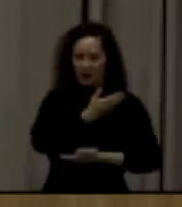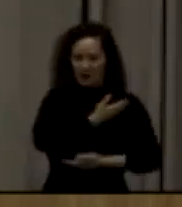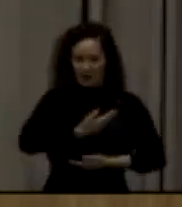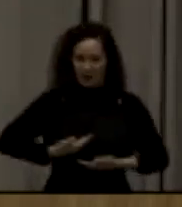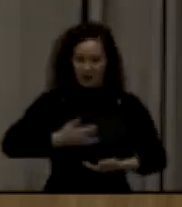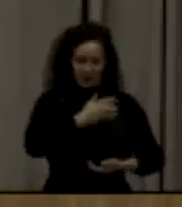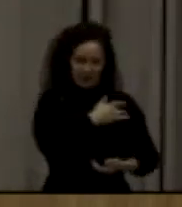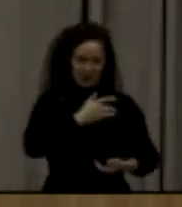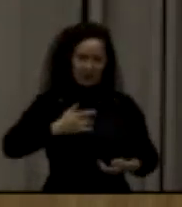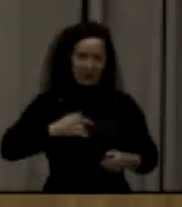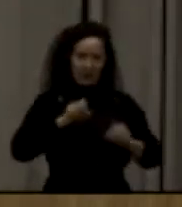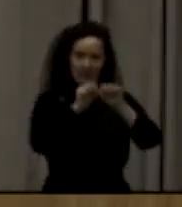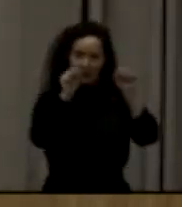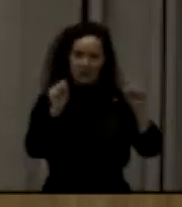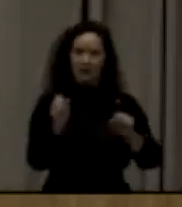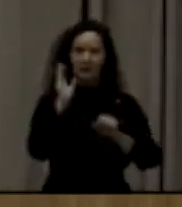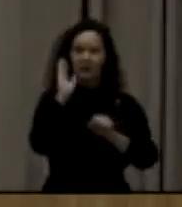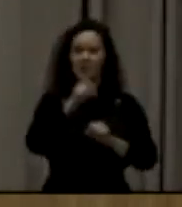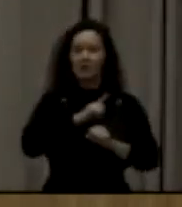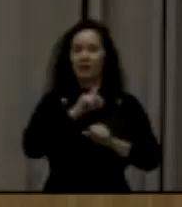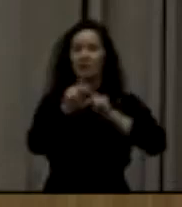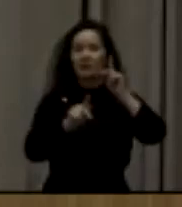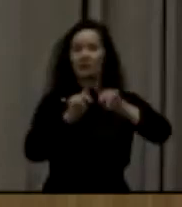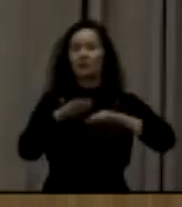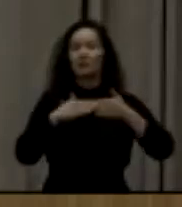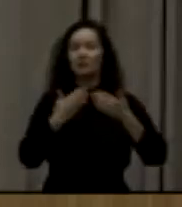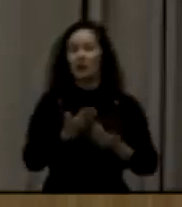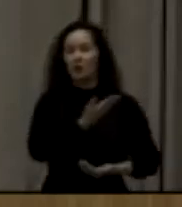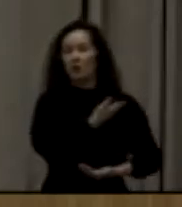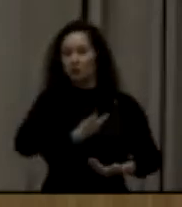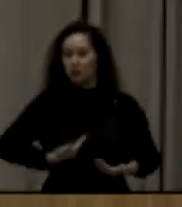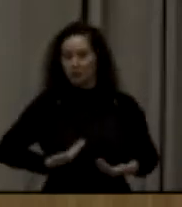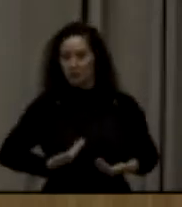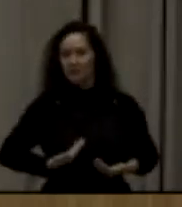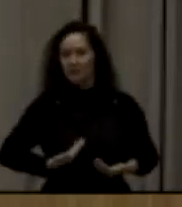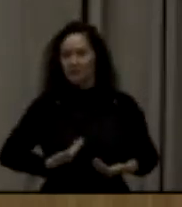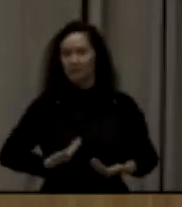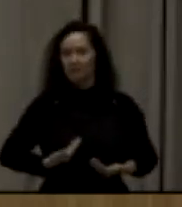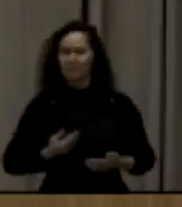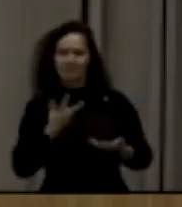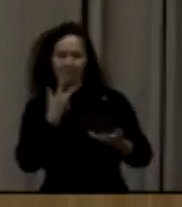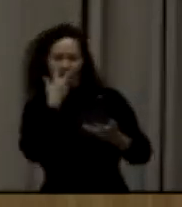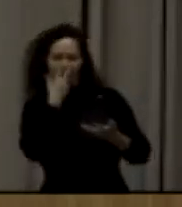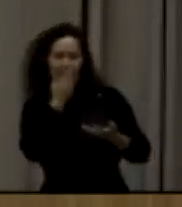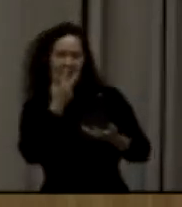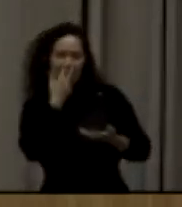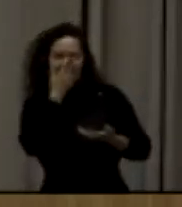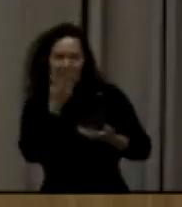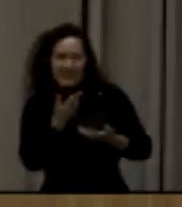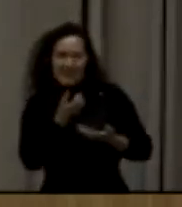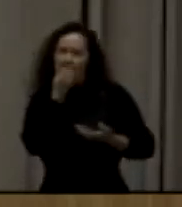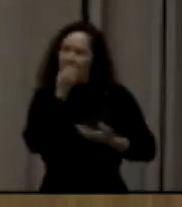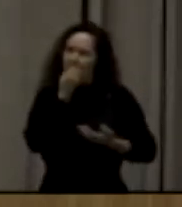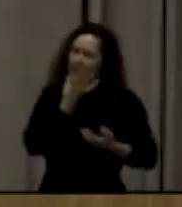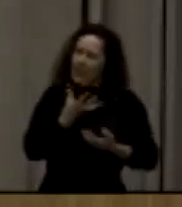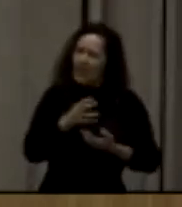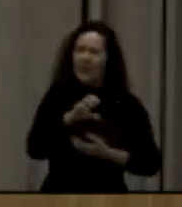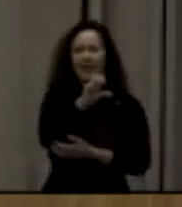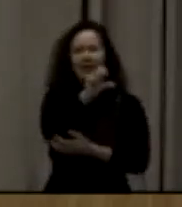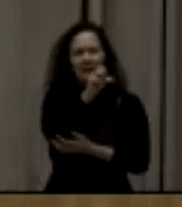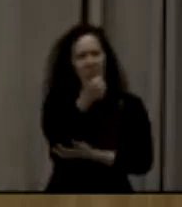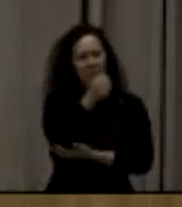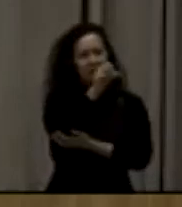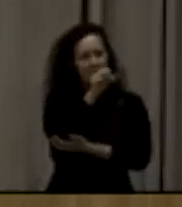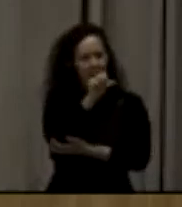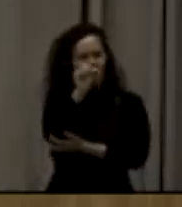salud lo que nosotros ya teníamos como público que era una visión de estado de bienestar que uno de los sesenta los setenta unas más